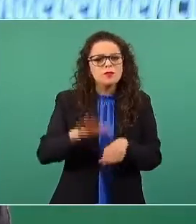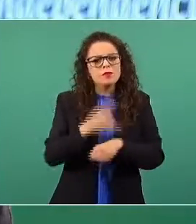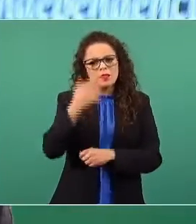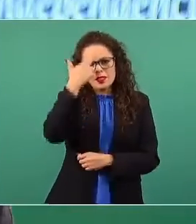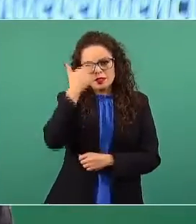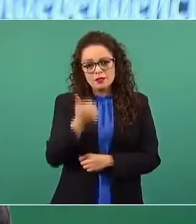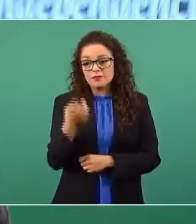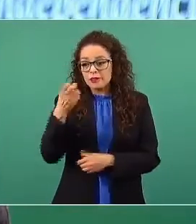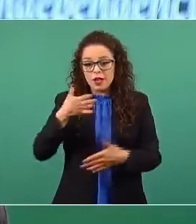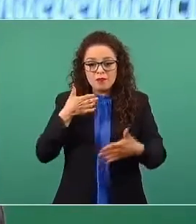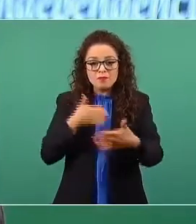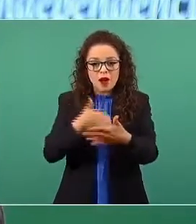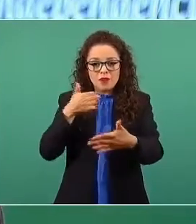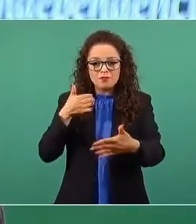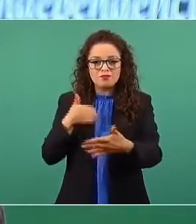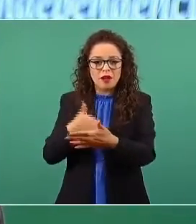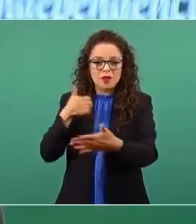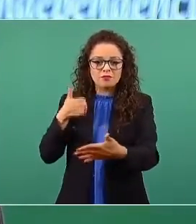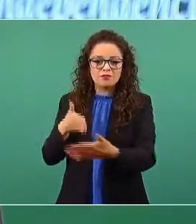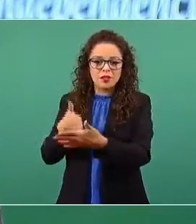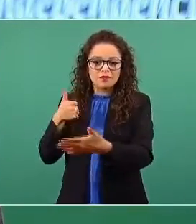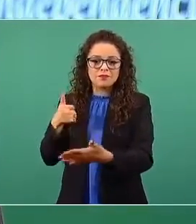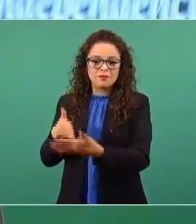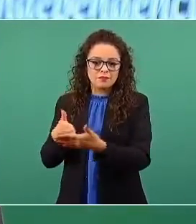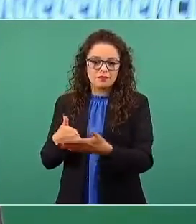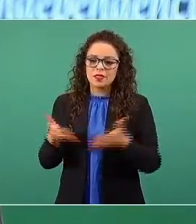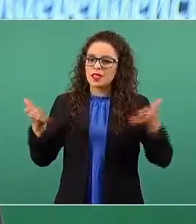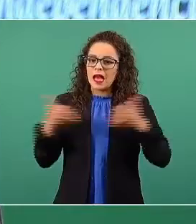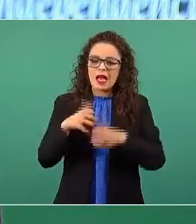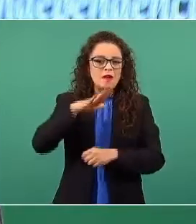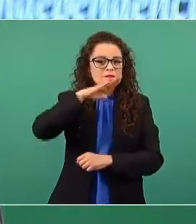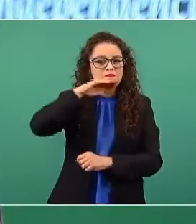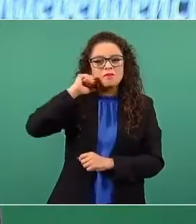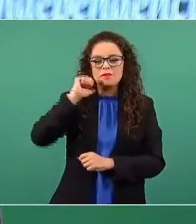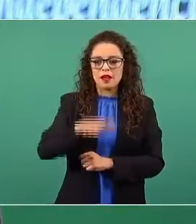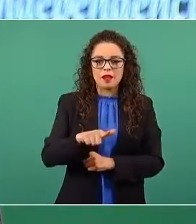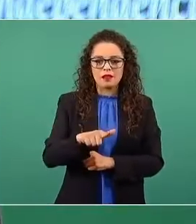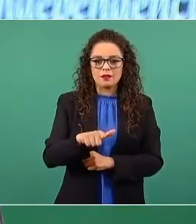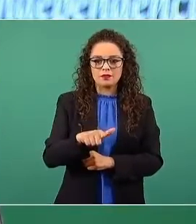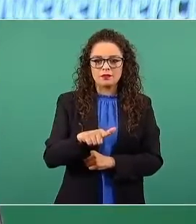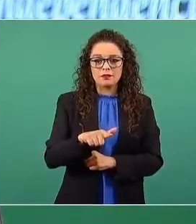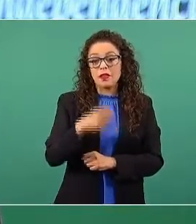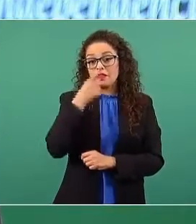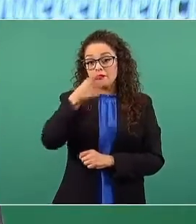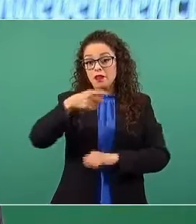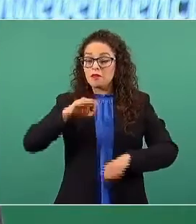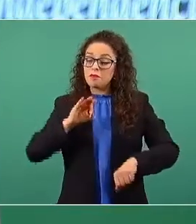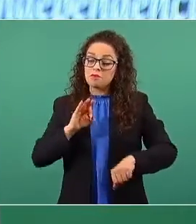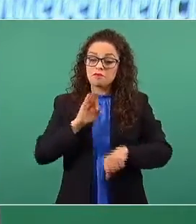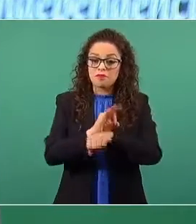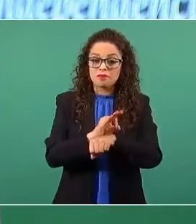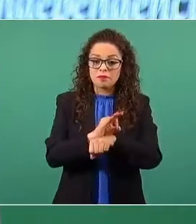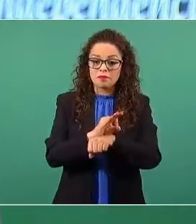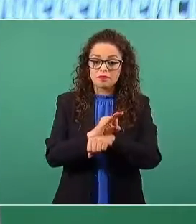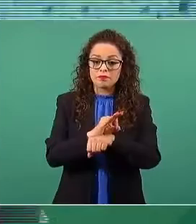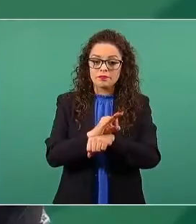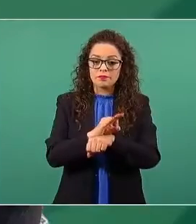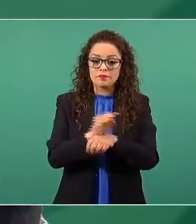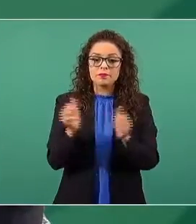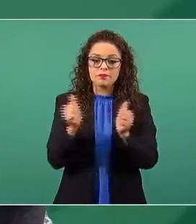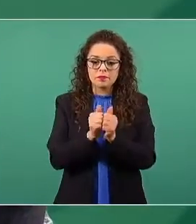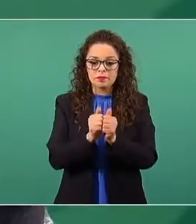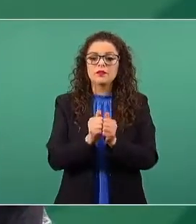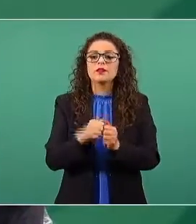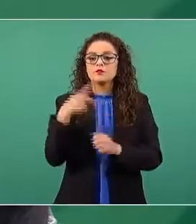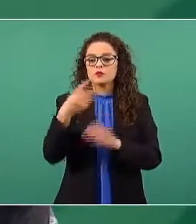Por esas barreras mal planteadas con un supuesto proteccionismo amparado en lo técnico.